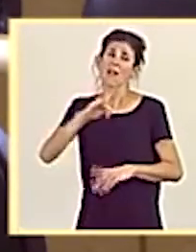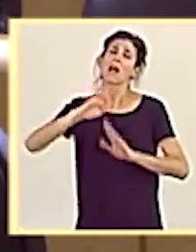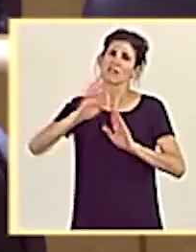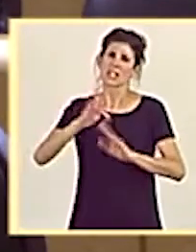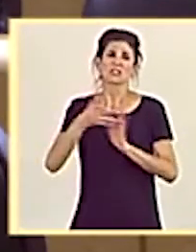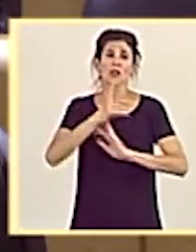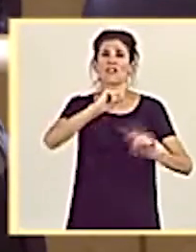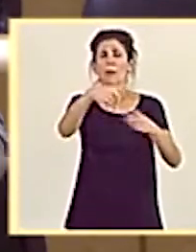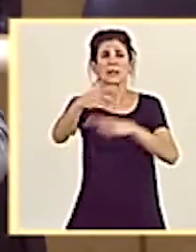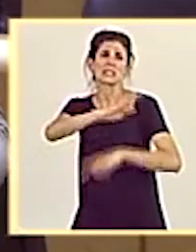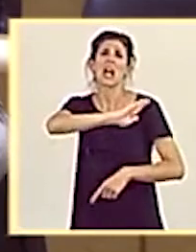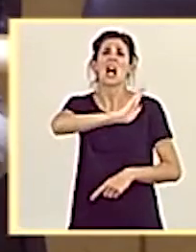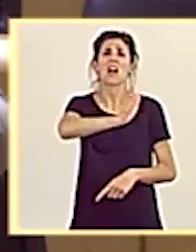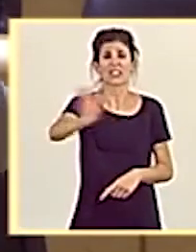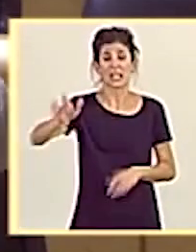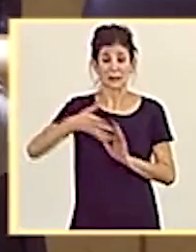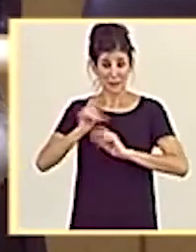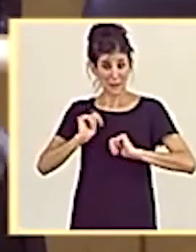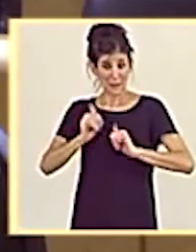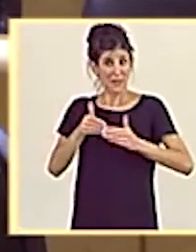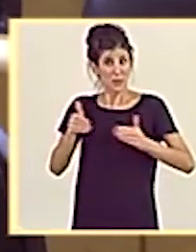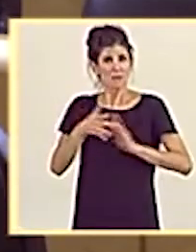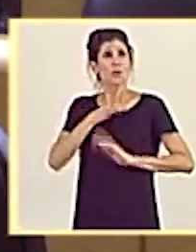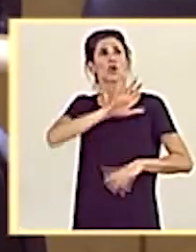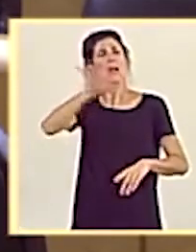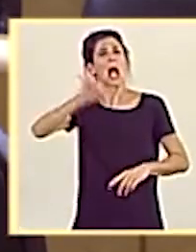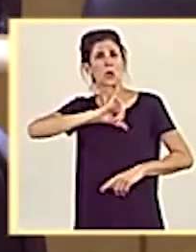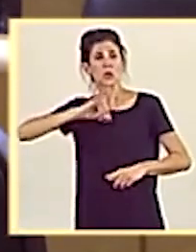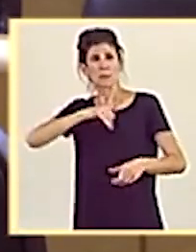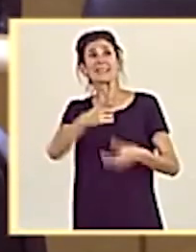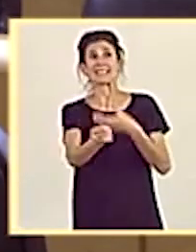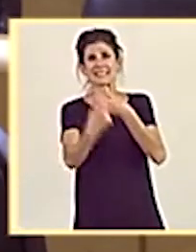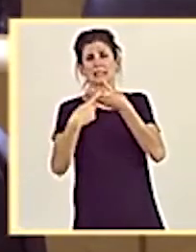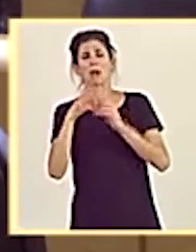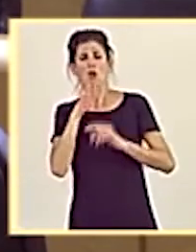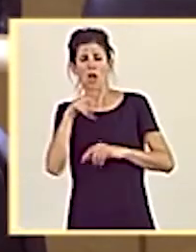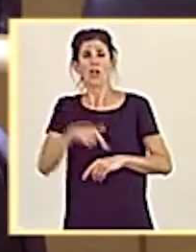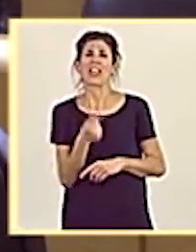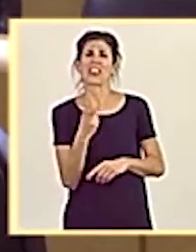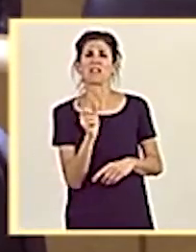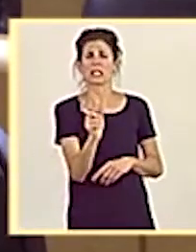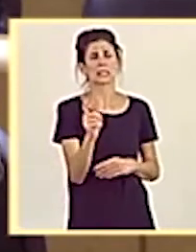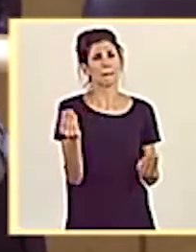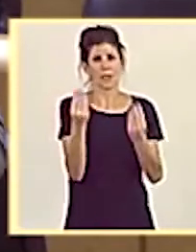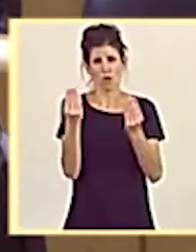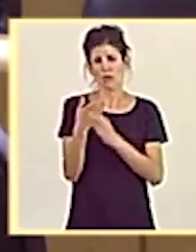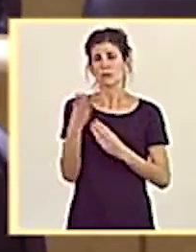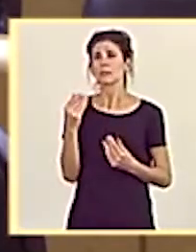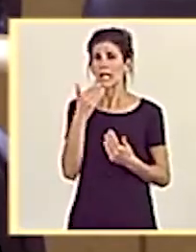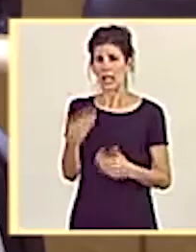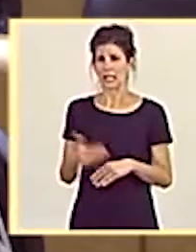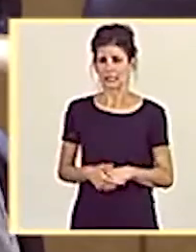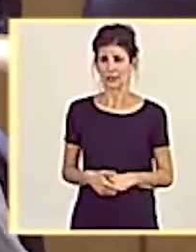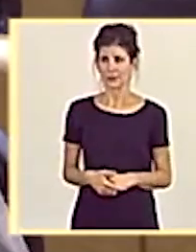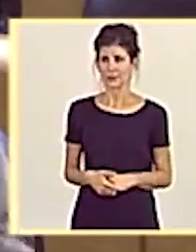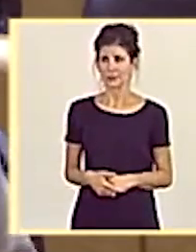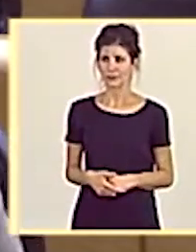y miles de familias. Si desde el principio hubieran contado con las comunidades autónomas, hoy las cifras serían mucho mejor de lo que son. Gracias.